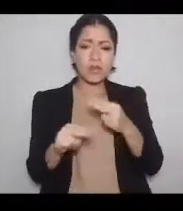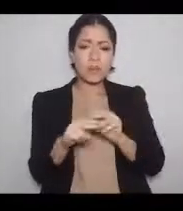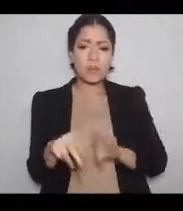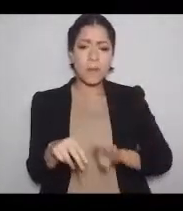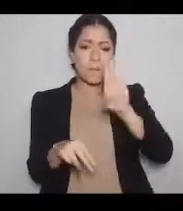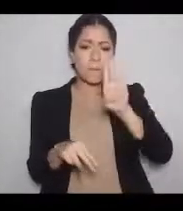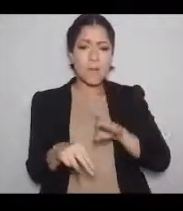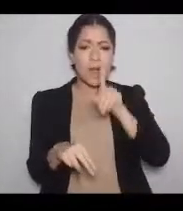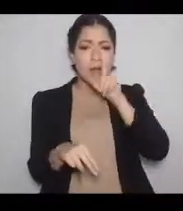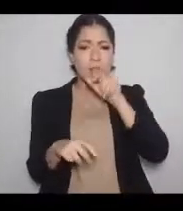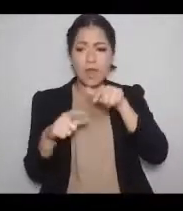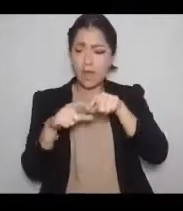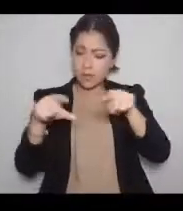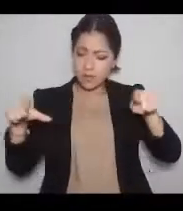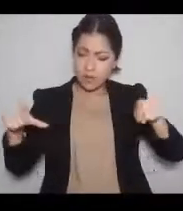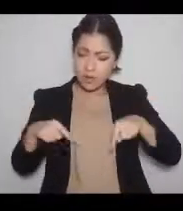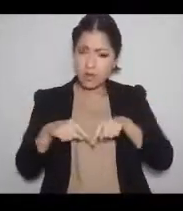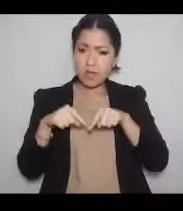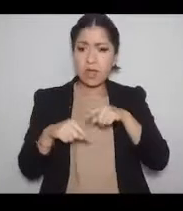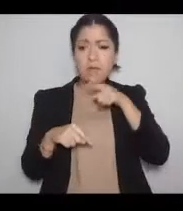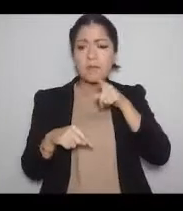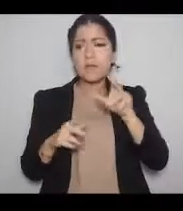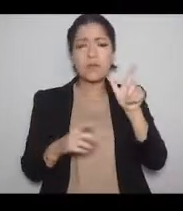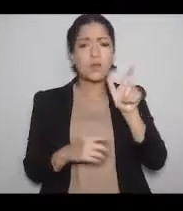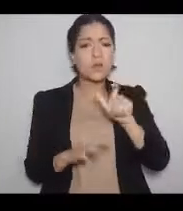Necesitas mis tablas.